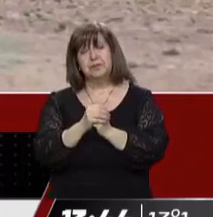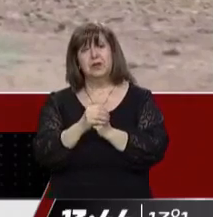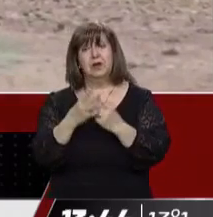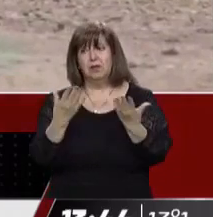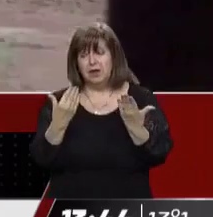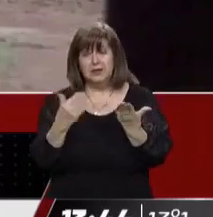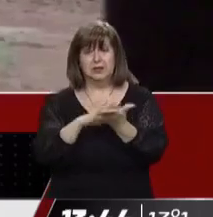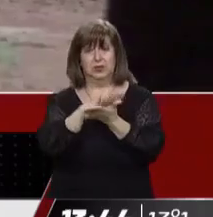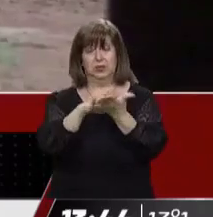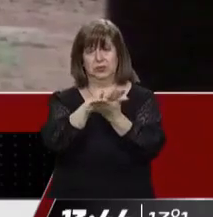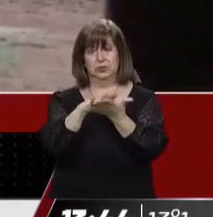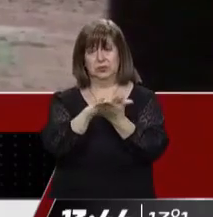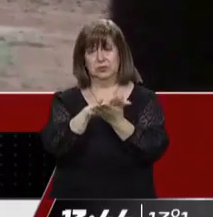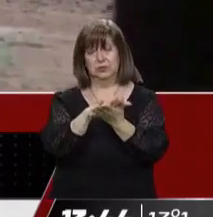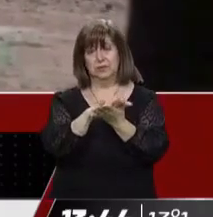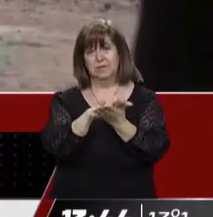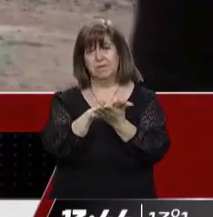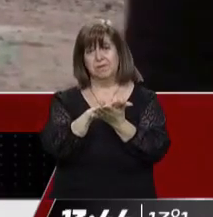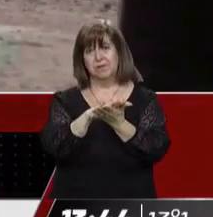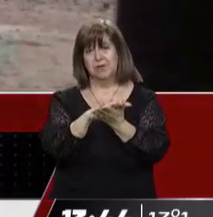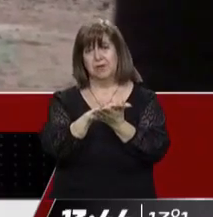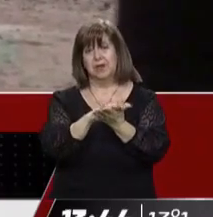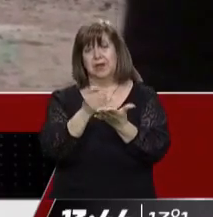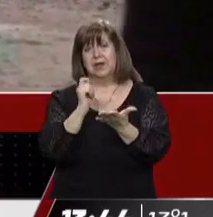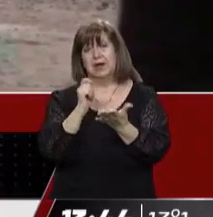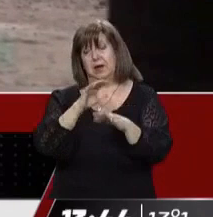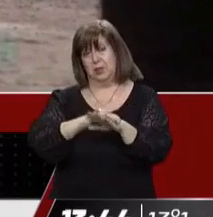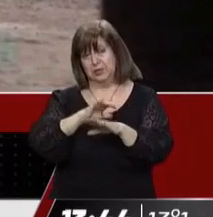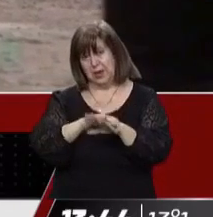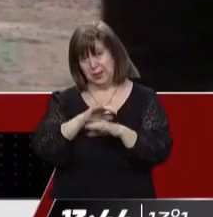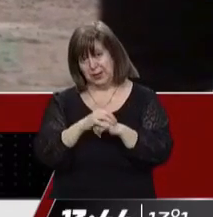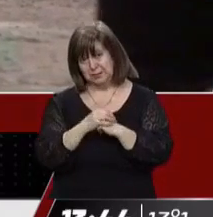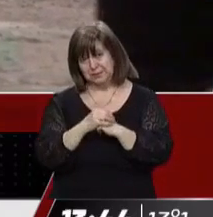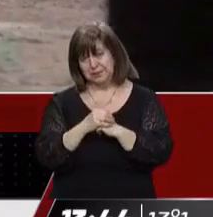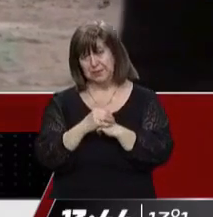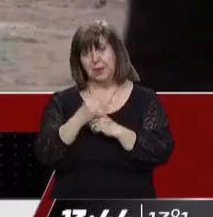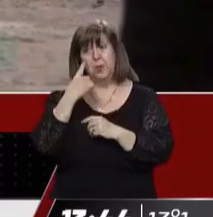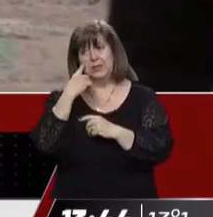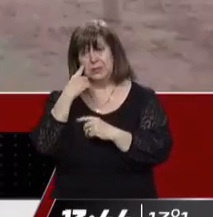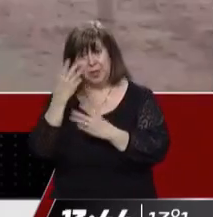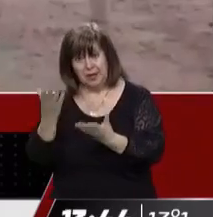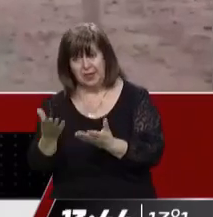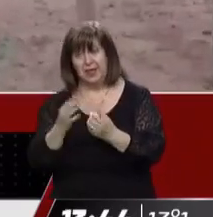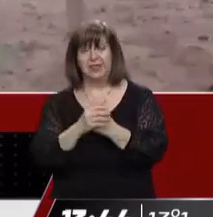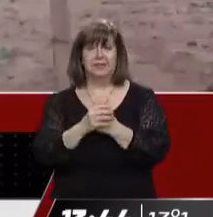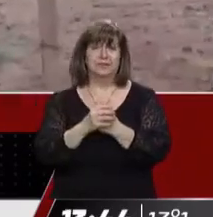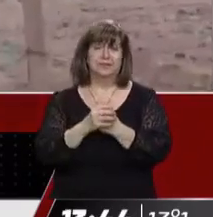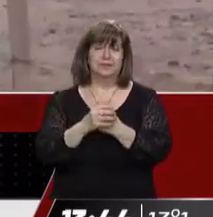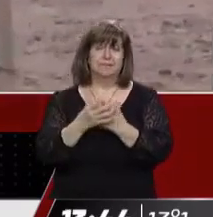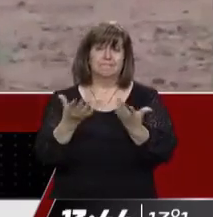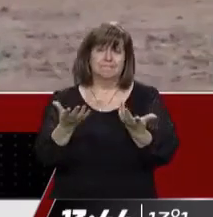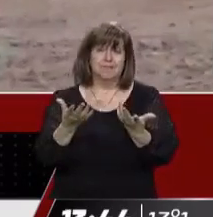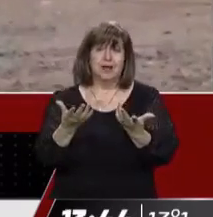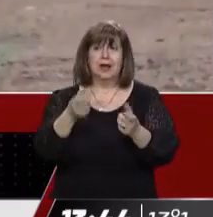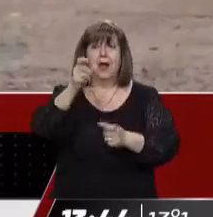tiene que hacer algo con todo esto pero bueno está todo en mano de de como dicen ustedes de los municipios y de y de que la gente